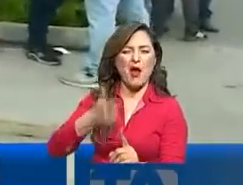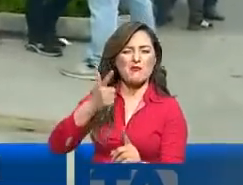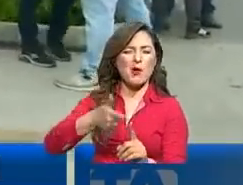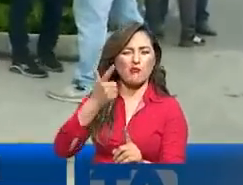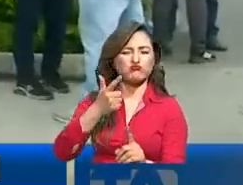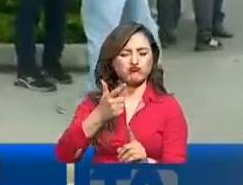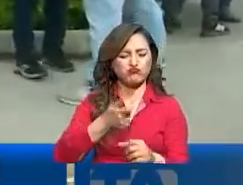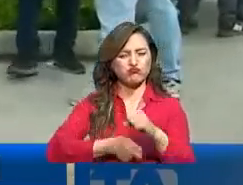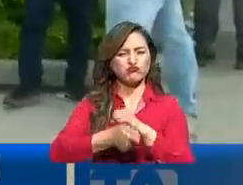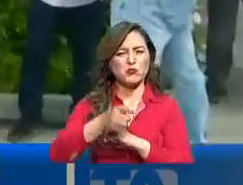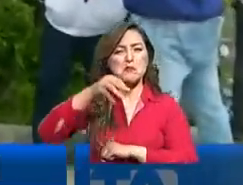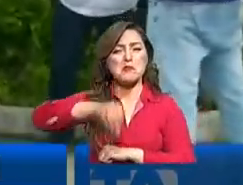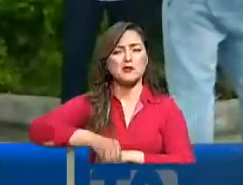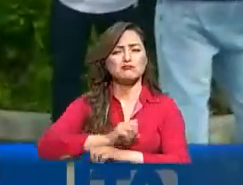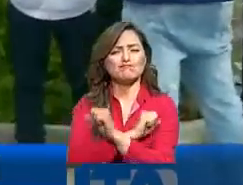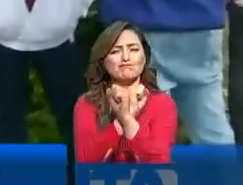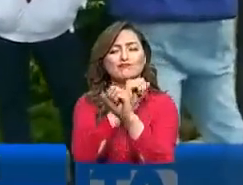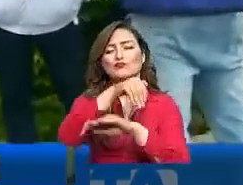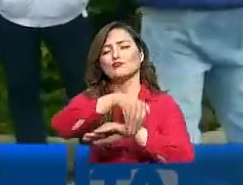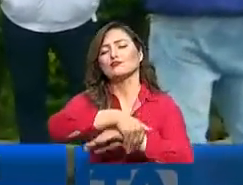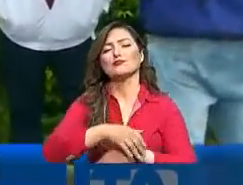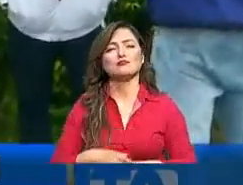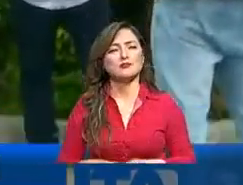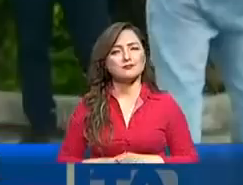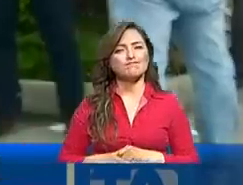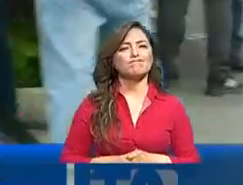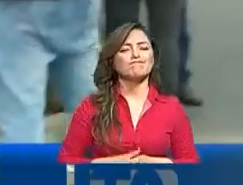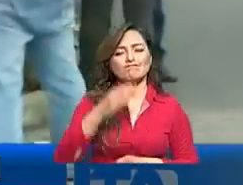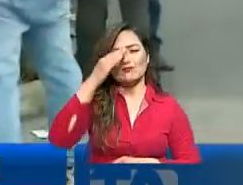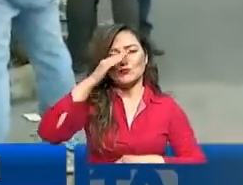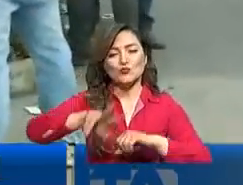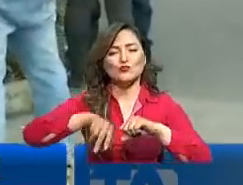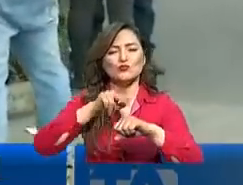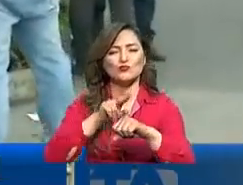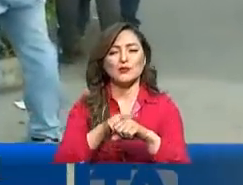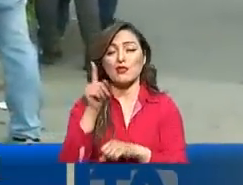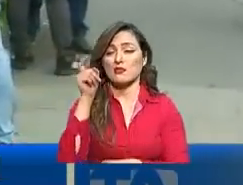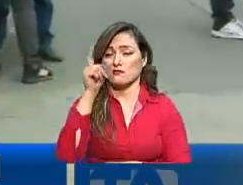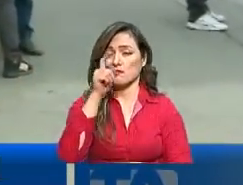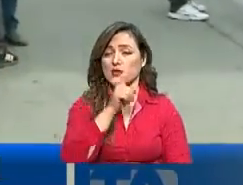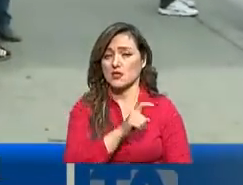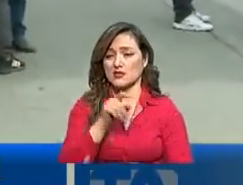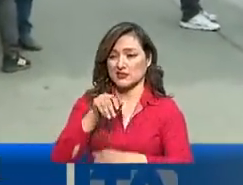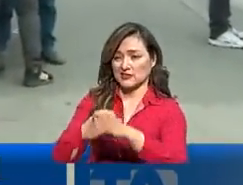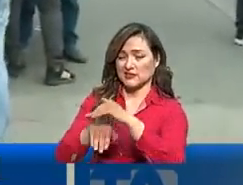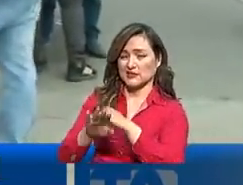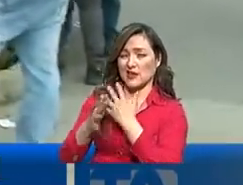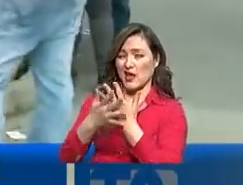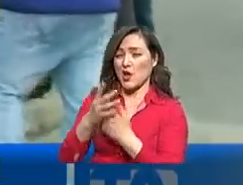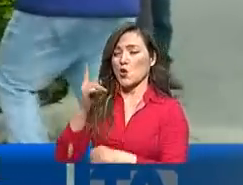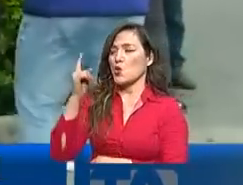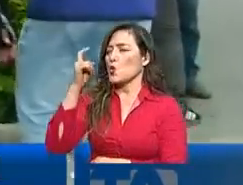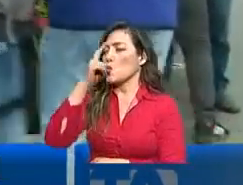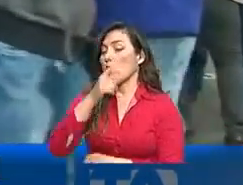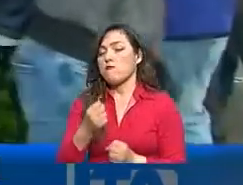martes, la mañana y tarde. Hay que mencionar que la Policía Nacional con mucha dificultad ha logrado ingresar a los pabellones de